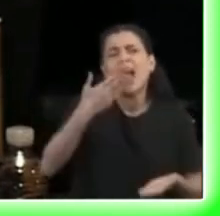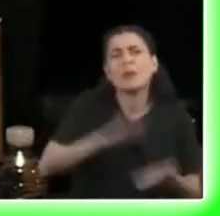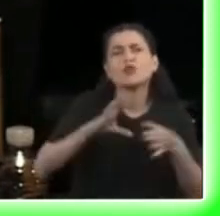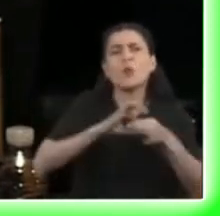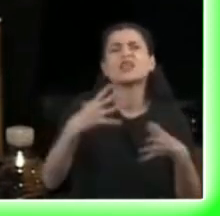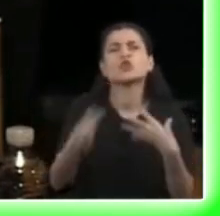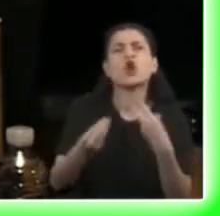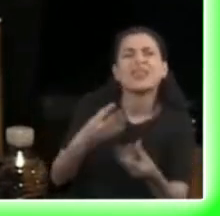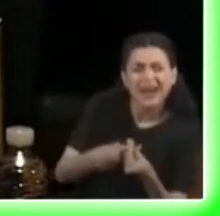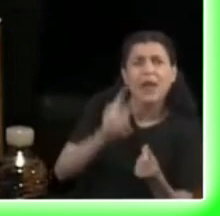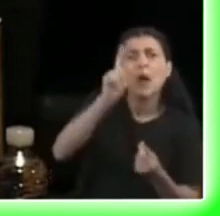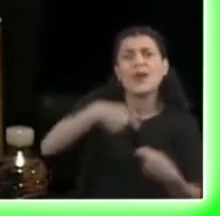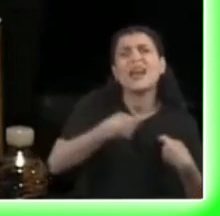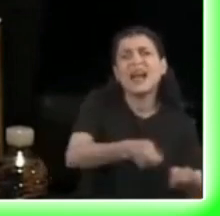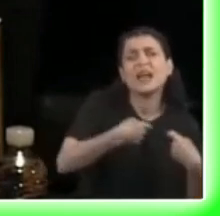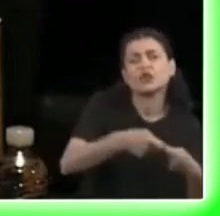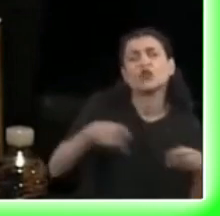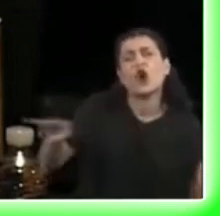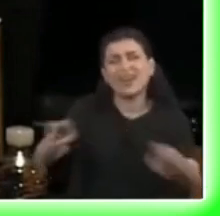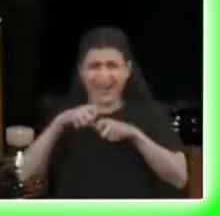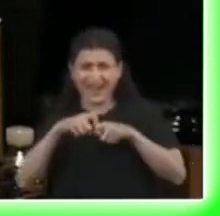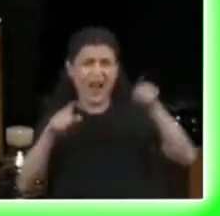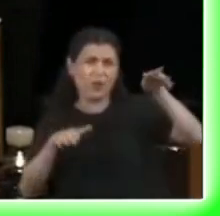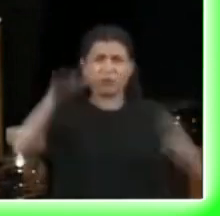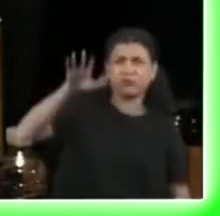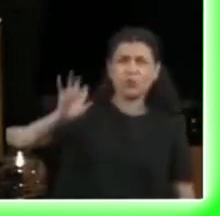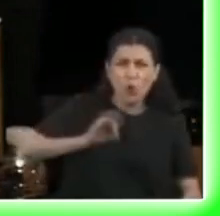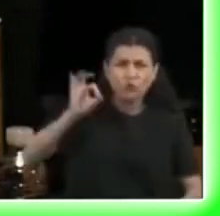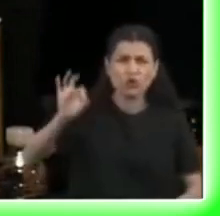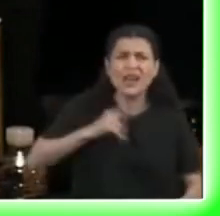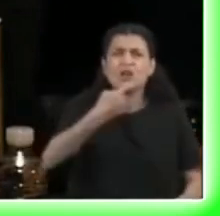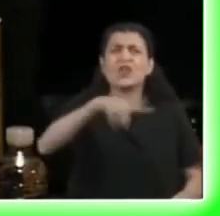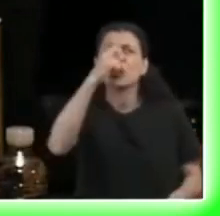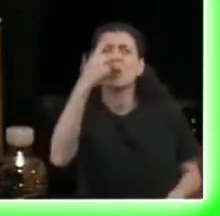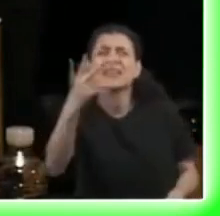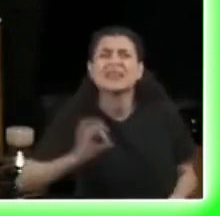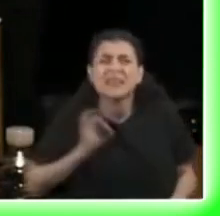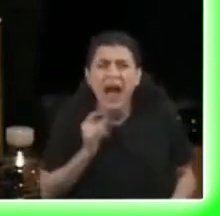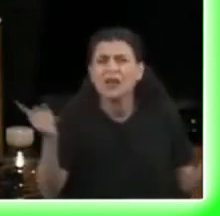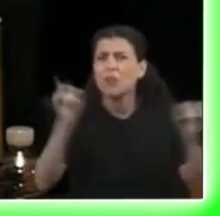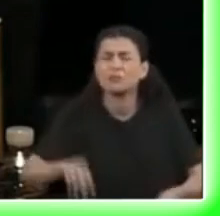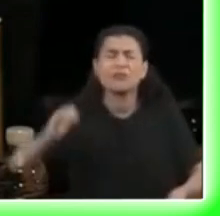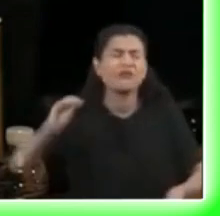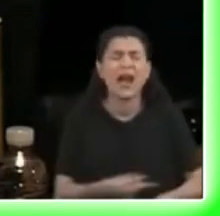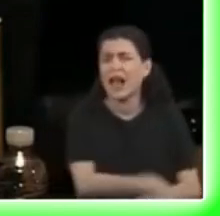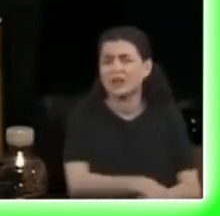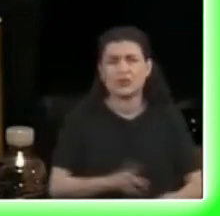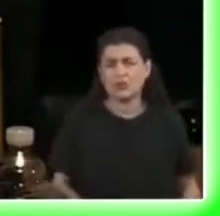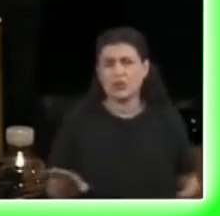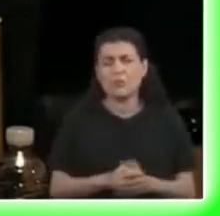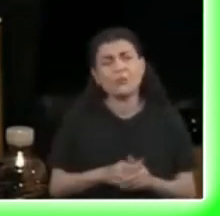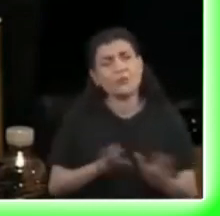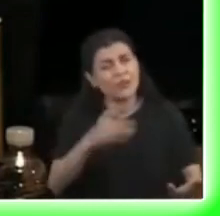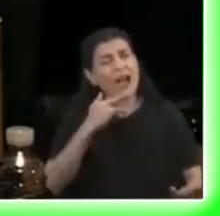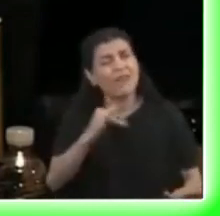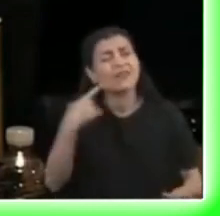fiscal 113 de los últimos 123 años. Y quiero hacer una aclaración, porque en esos 10 años